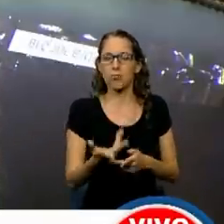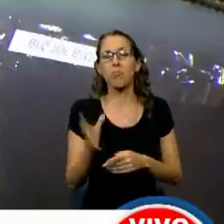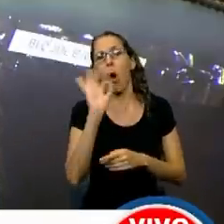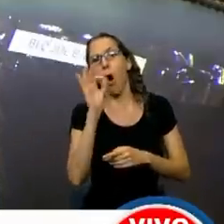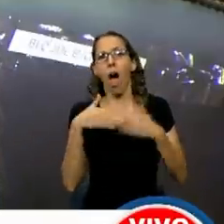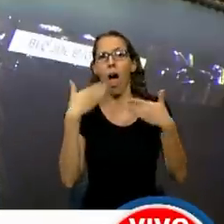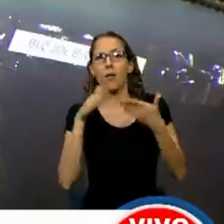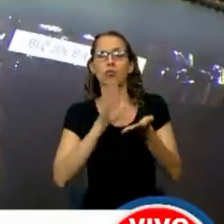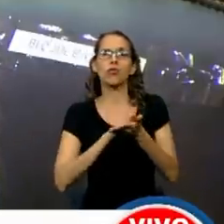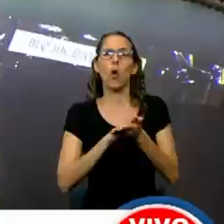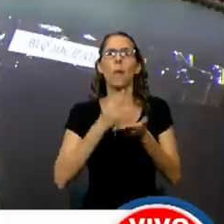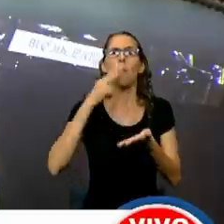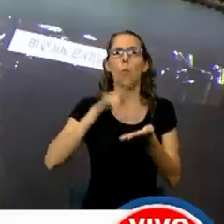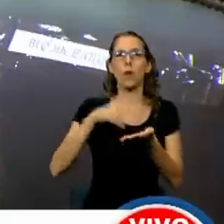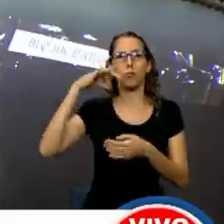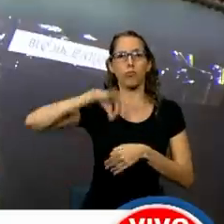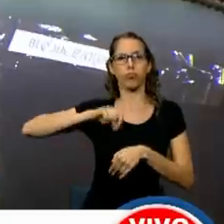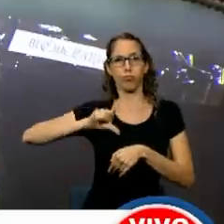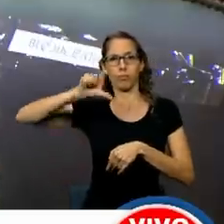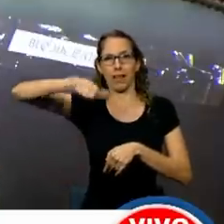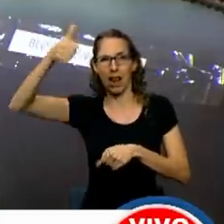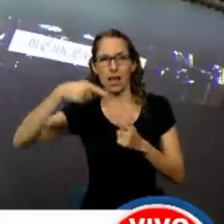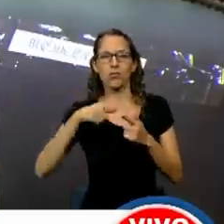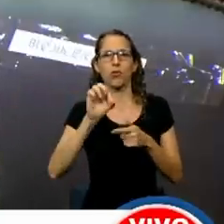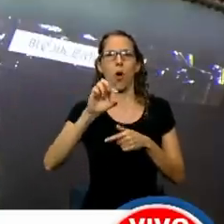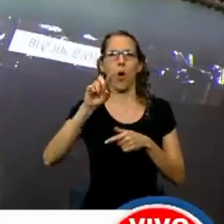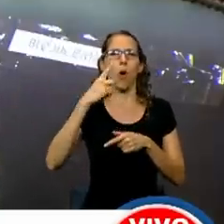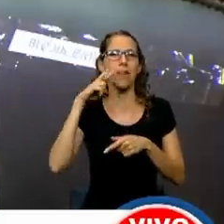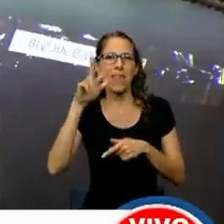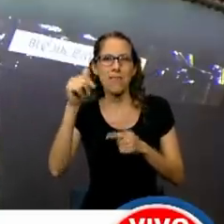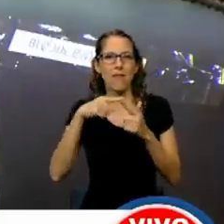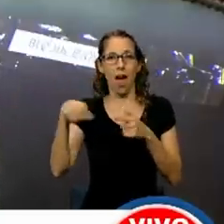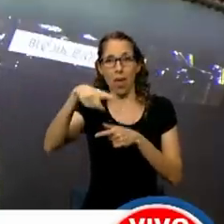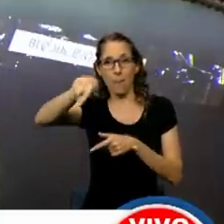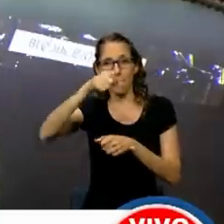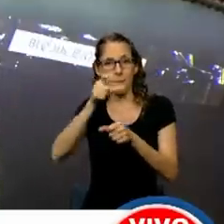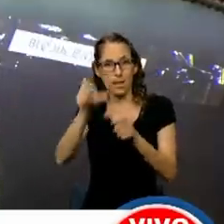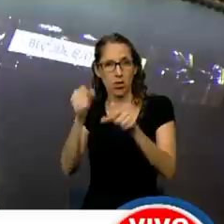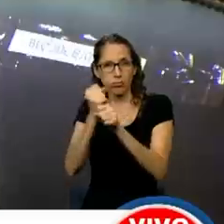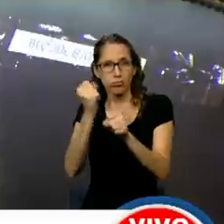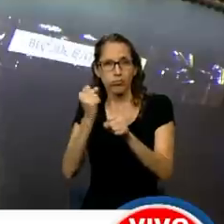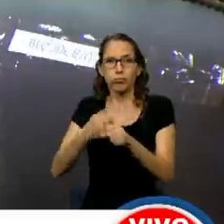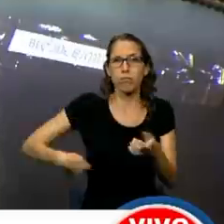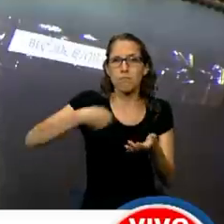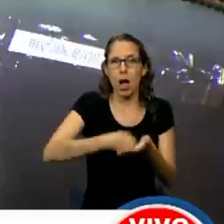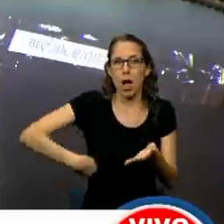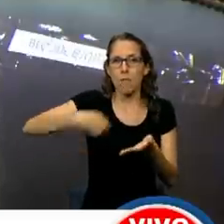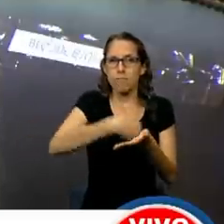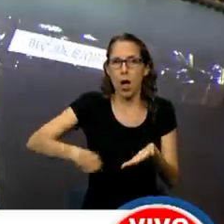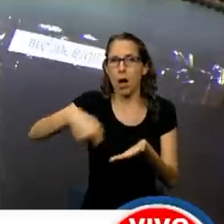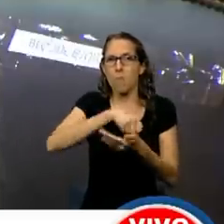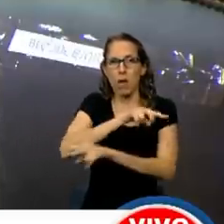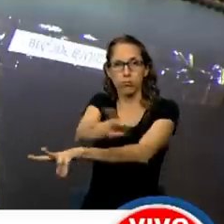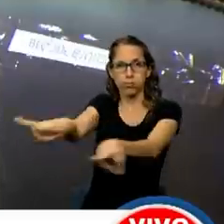ganancias o del iva que pagan nuestros trabajadores y que no tienen un correlato con lo que tiene que volver de nación con